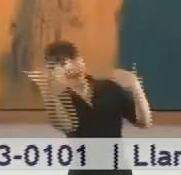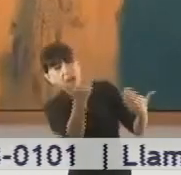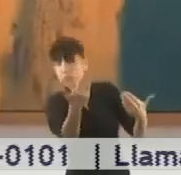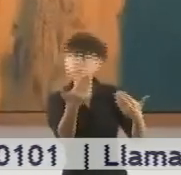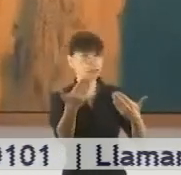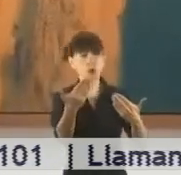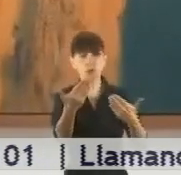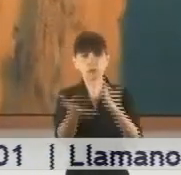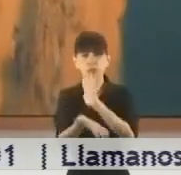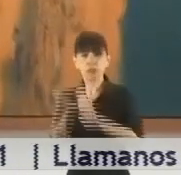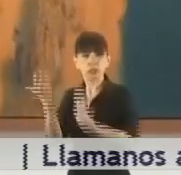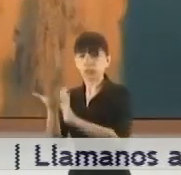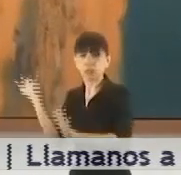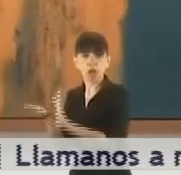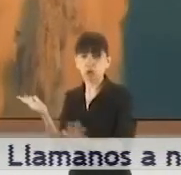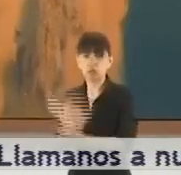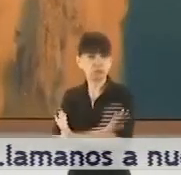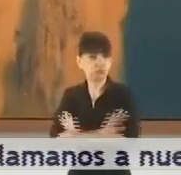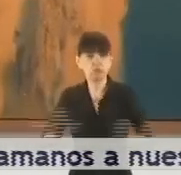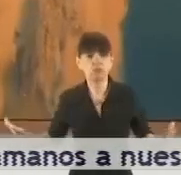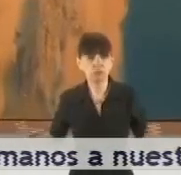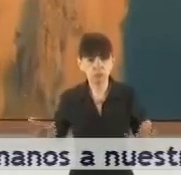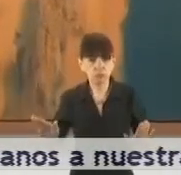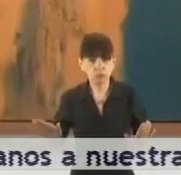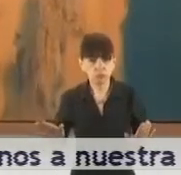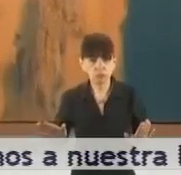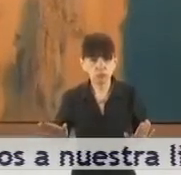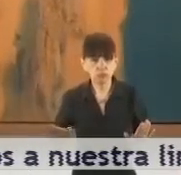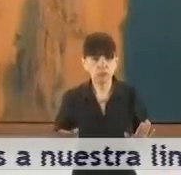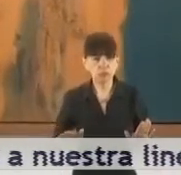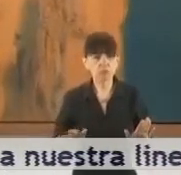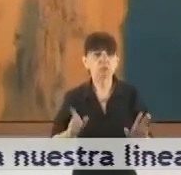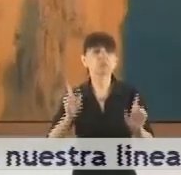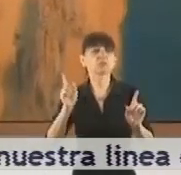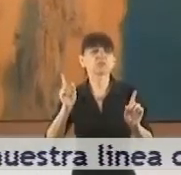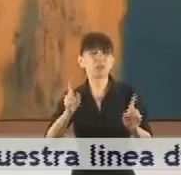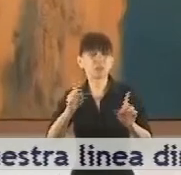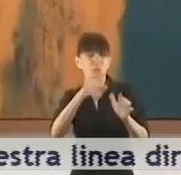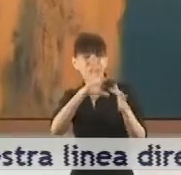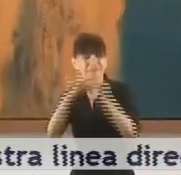de Mayo ni de la Orden del General, del Libertador General San Martín.